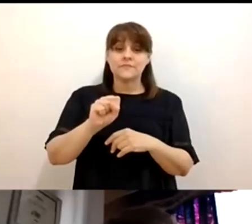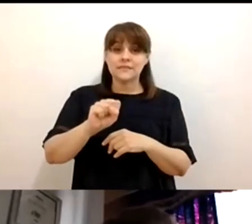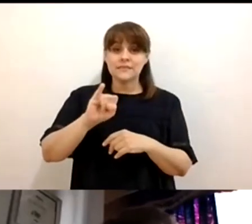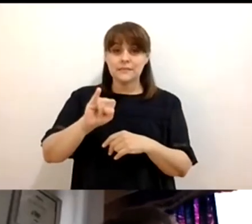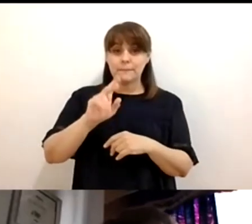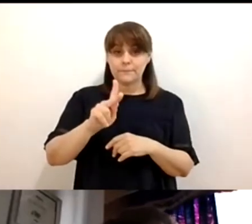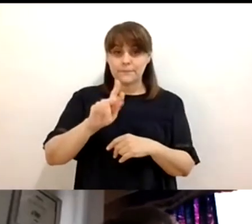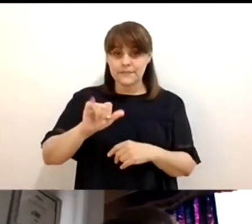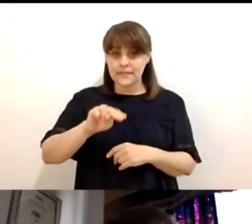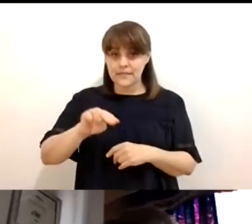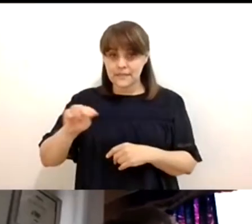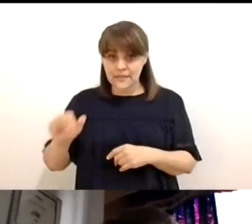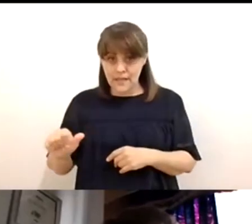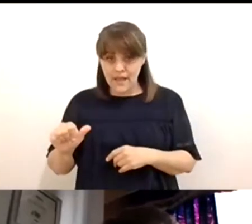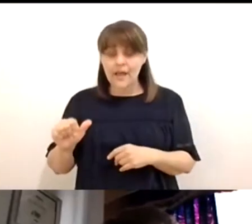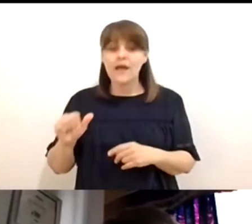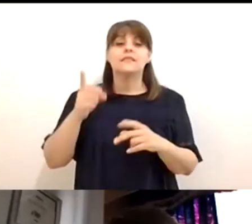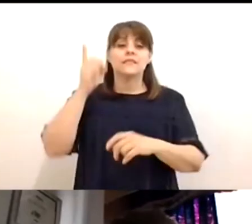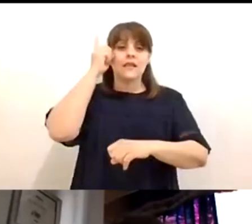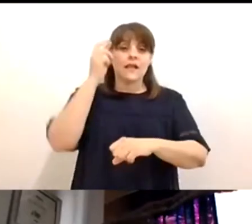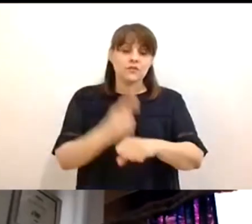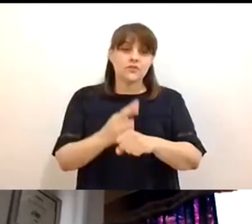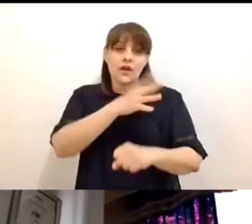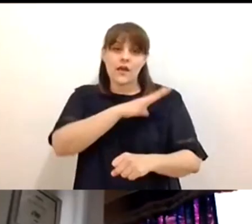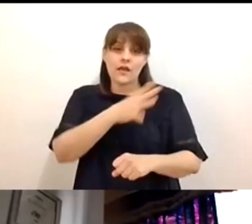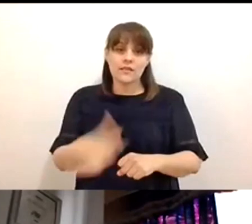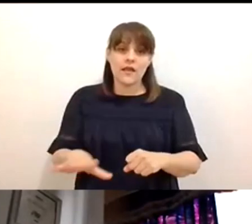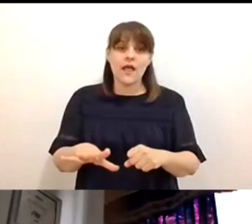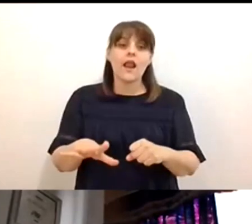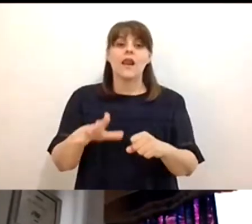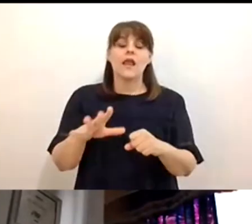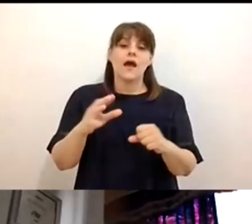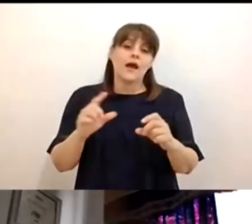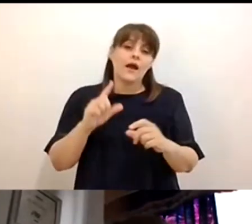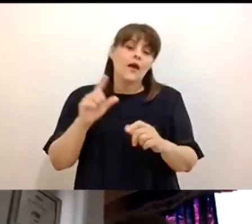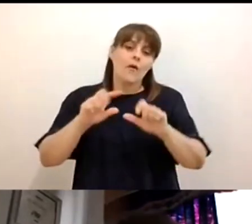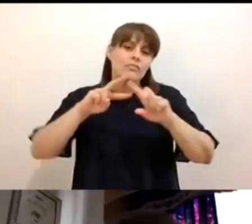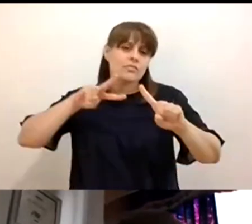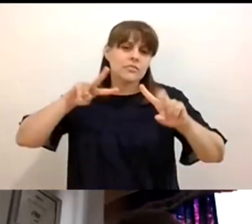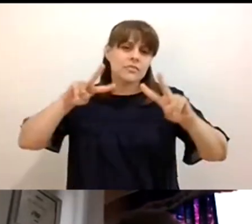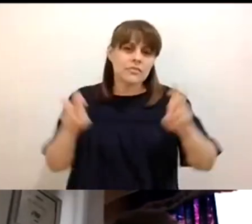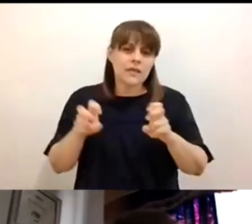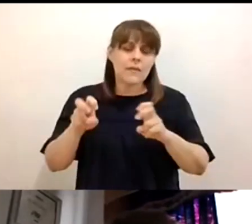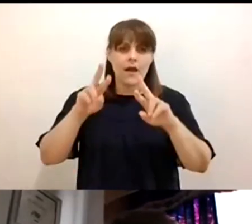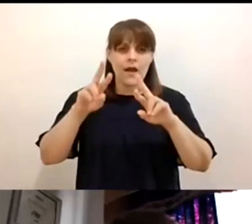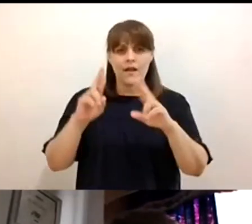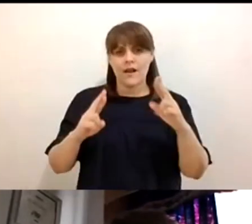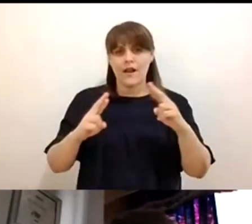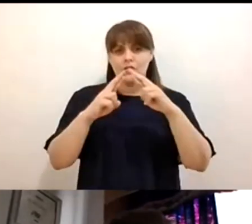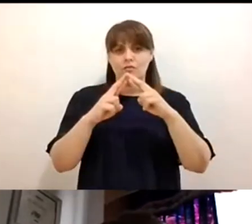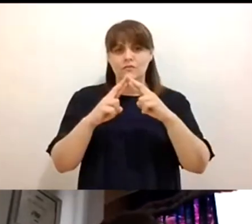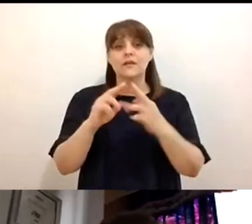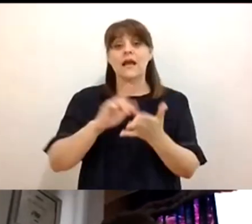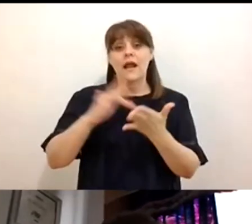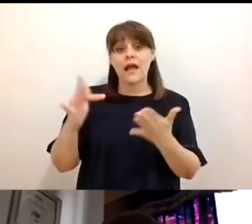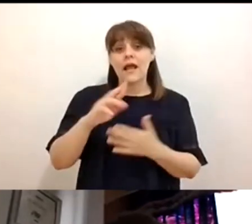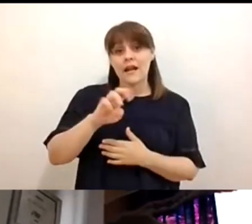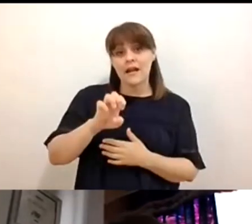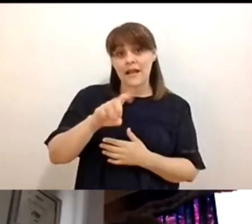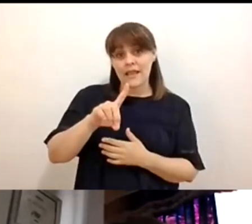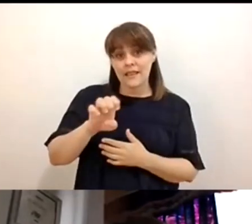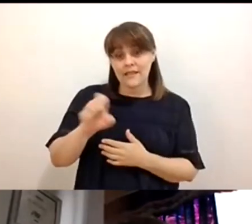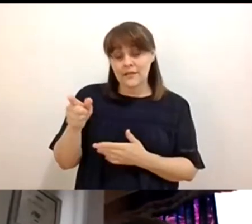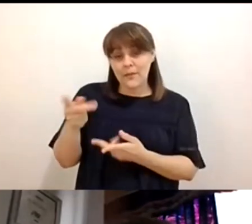de la dirección general de asuntos religiosos de la secretaría de gobernación agradecemos mucho a tejiendo redes que nos está prestando la plataforma para que